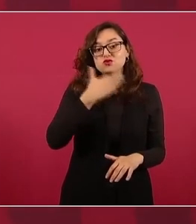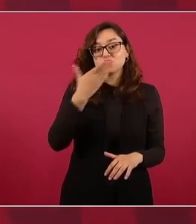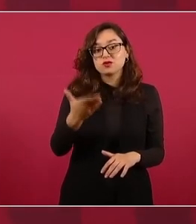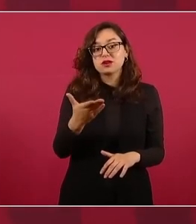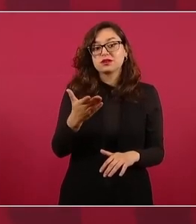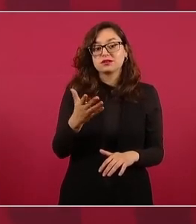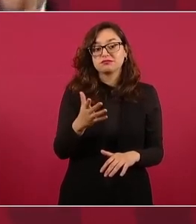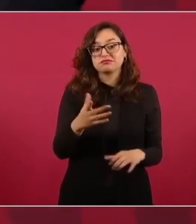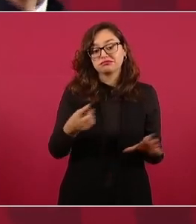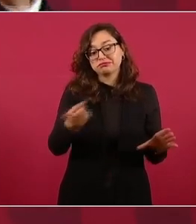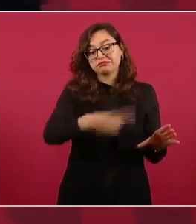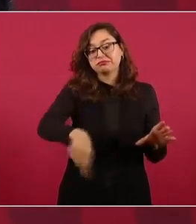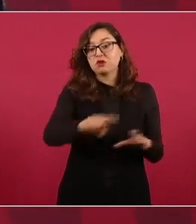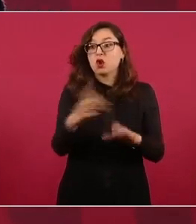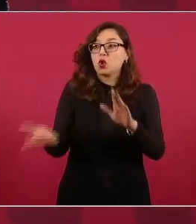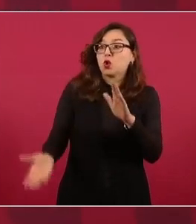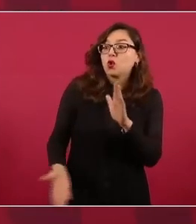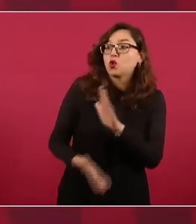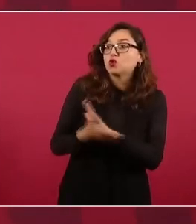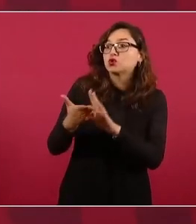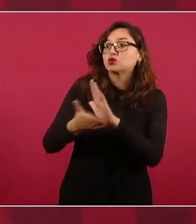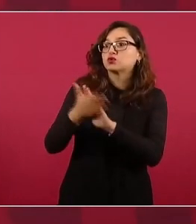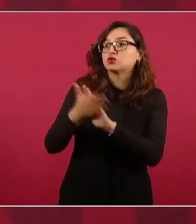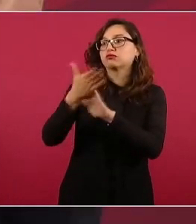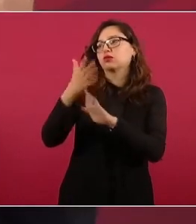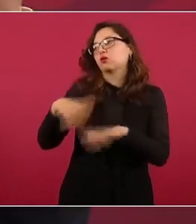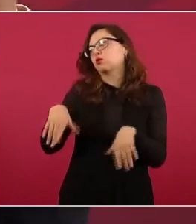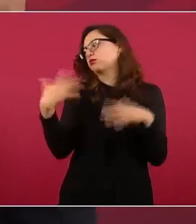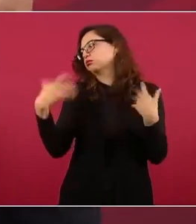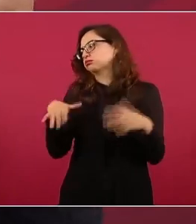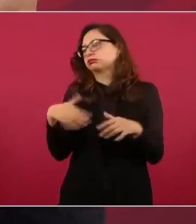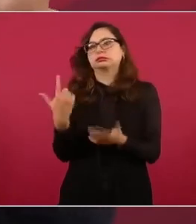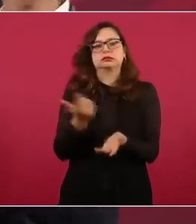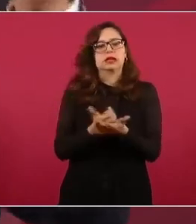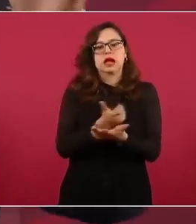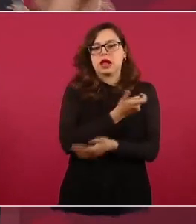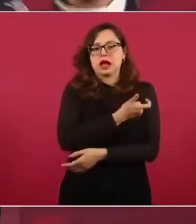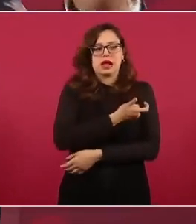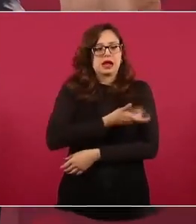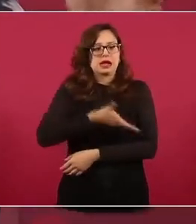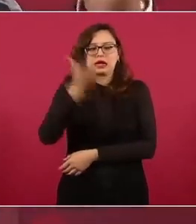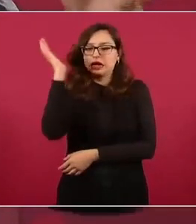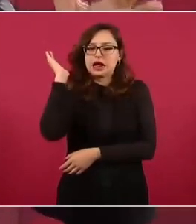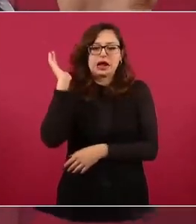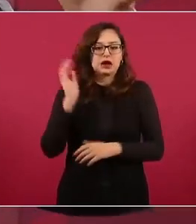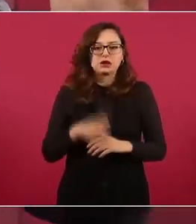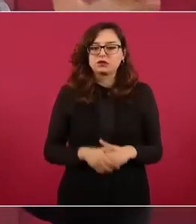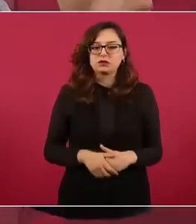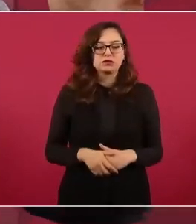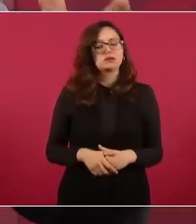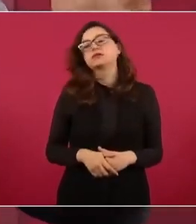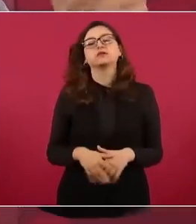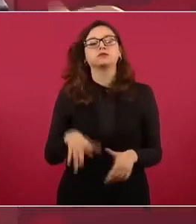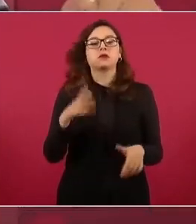que prevalecía, ni estuviesen las cerca de 2,000 sucursales que vamos a